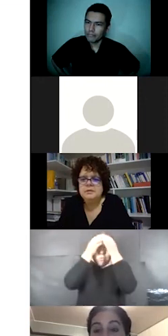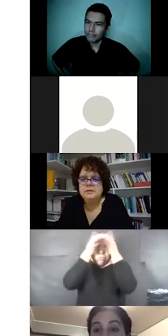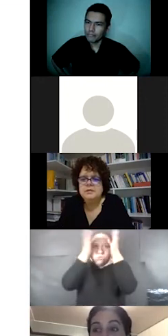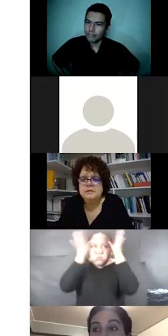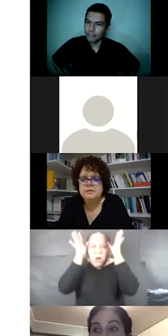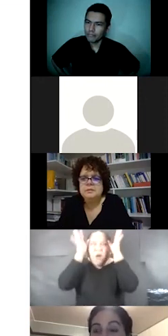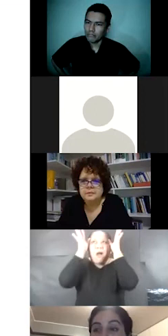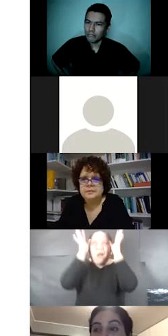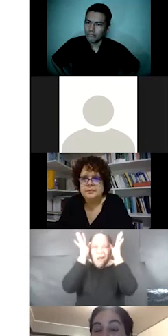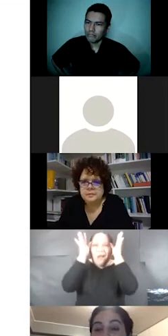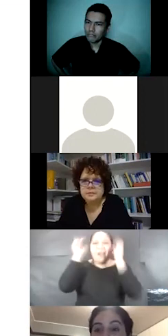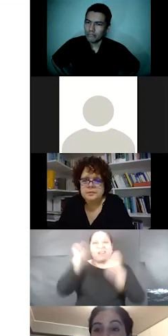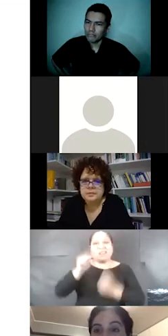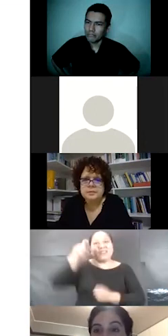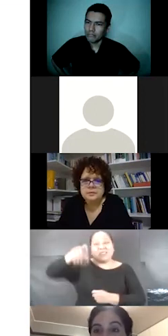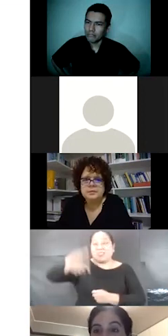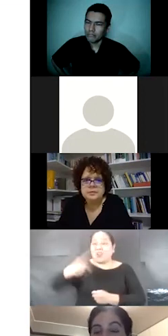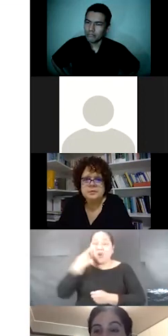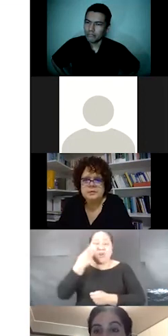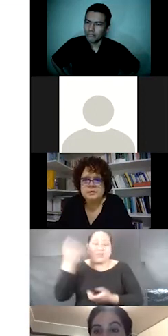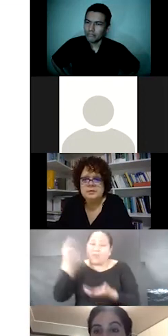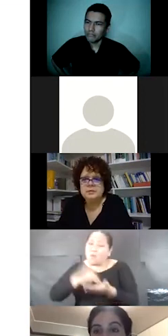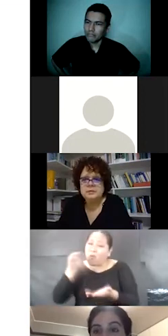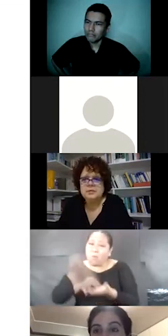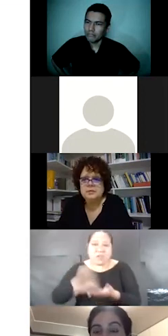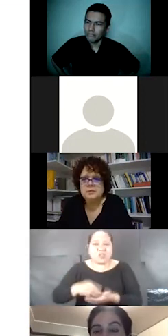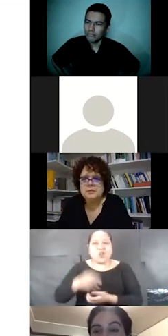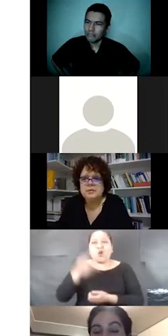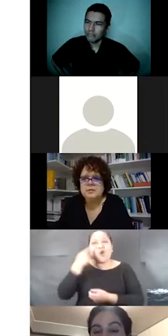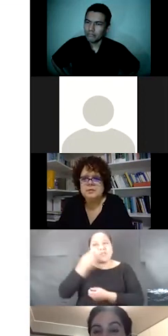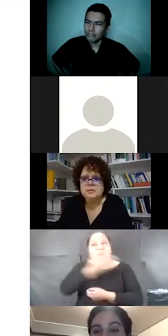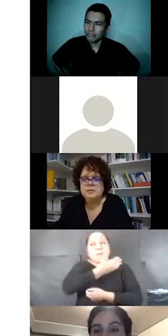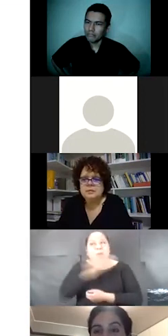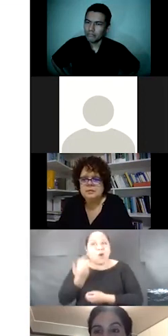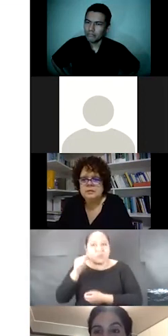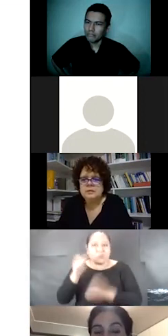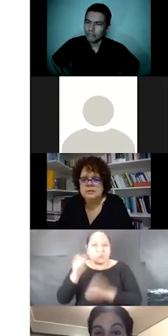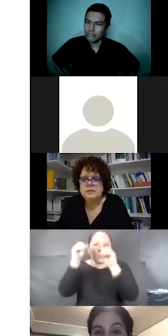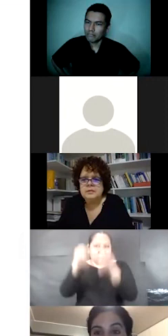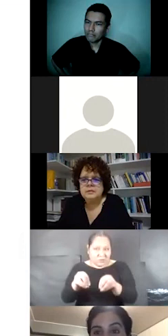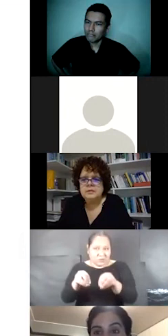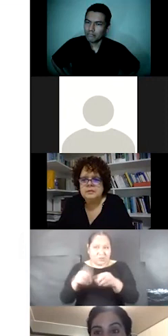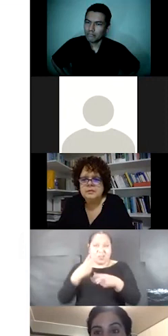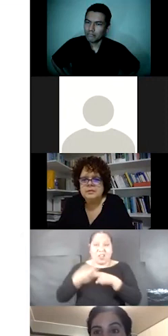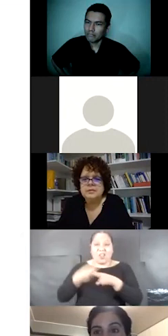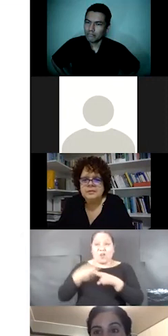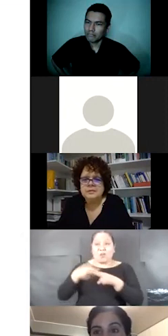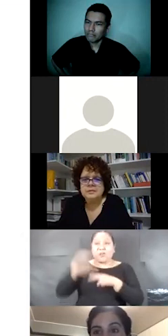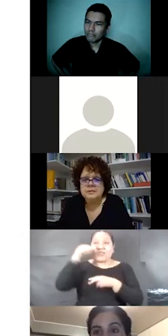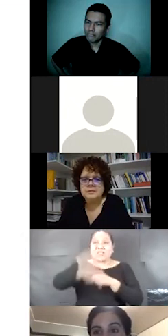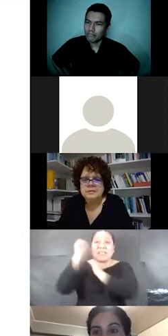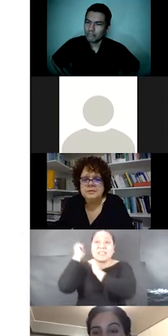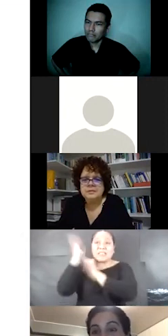que necesitamos, ¿no? Poder conocer mejor. Por eso justamente pusimos el nombre de este conversatorio